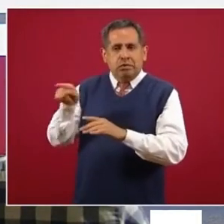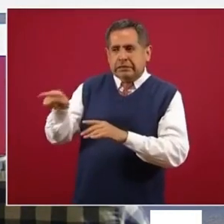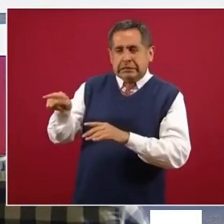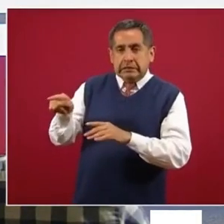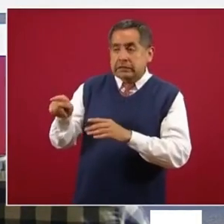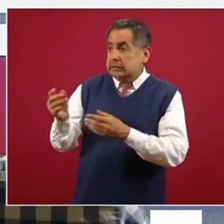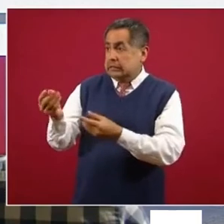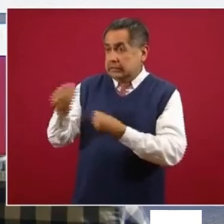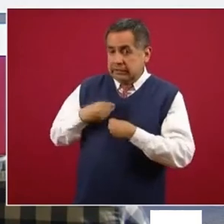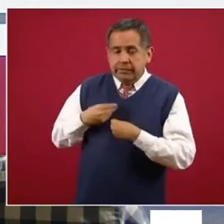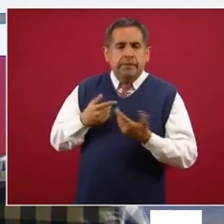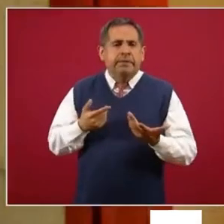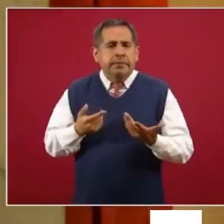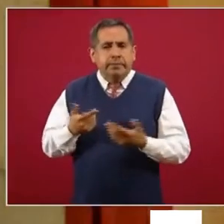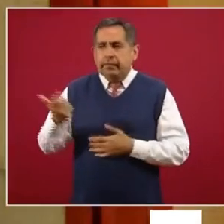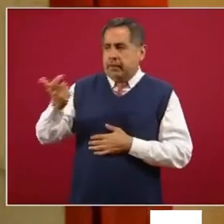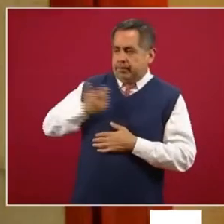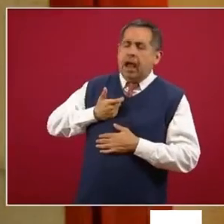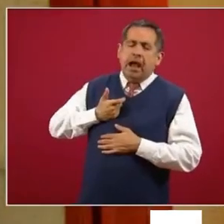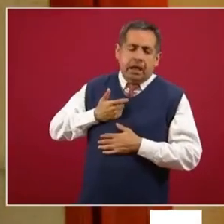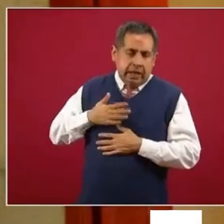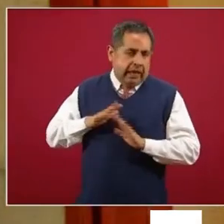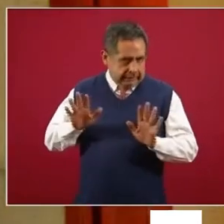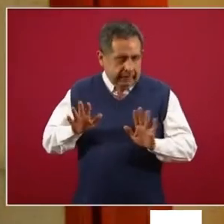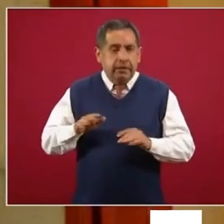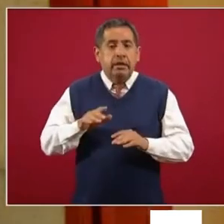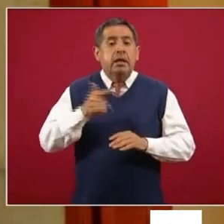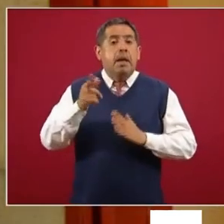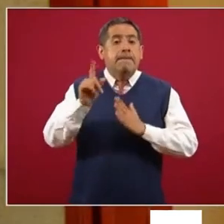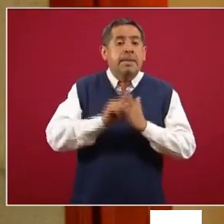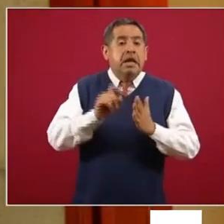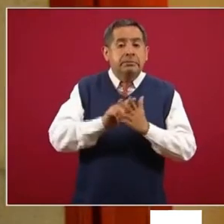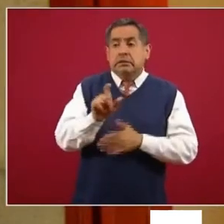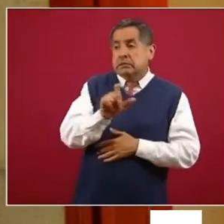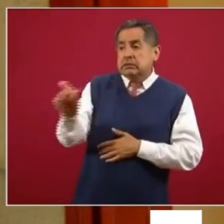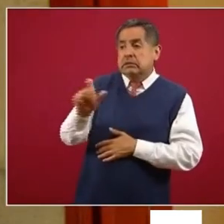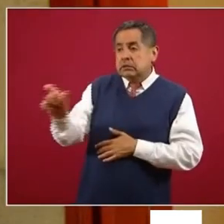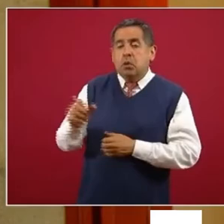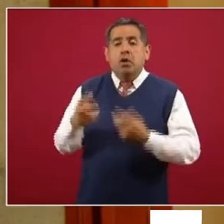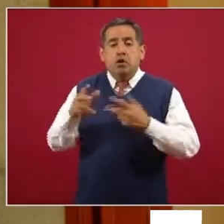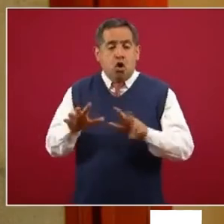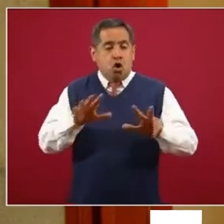pagar para mensualmente como parte del esquema de reembolsos es la cantidad de